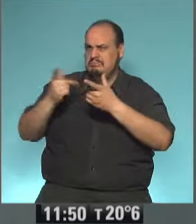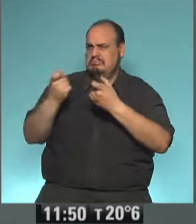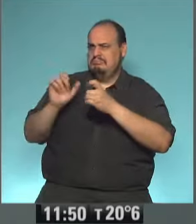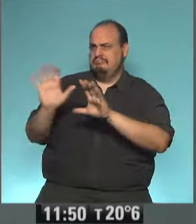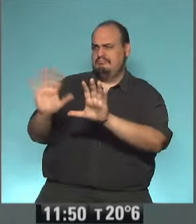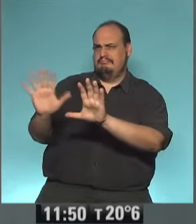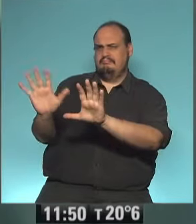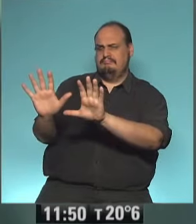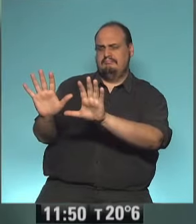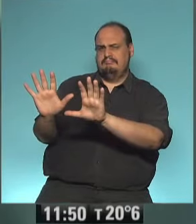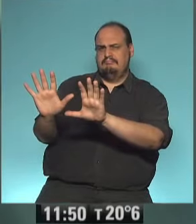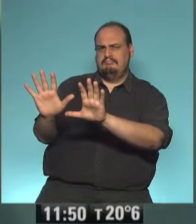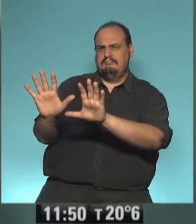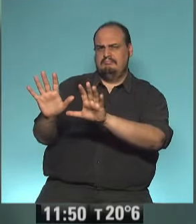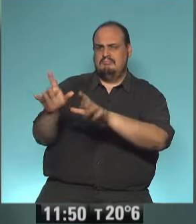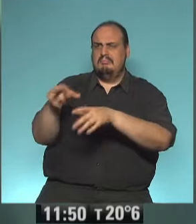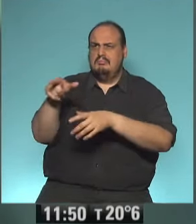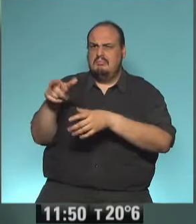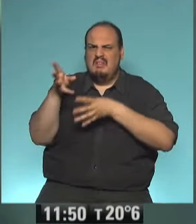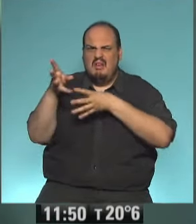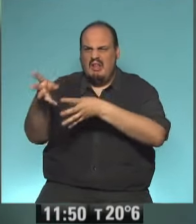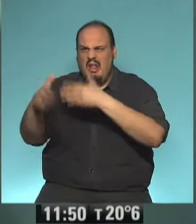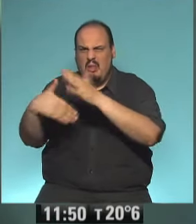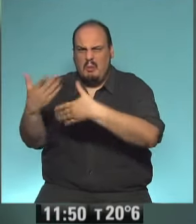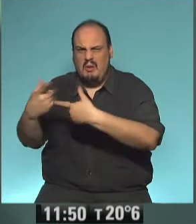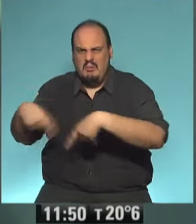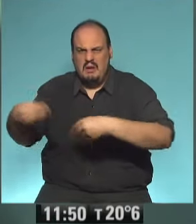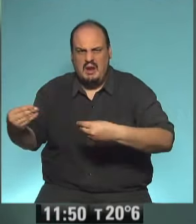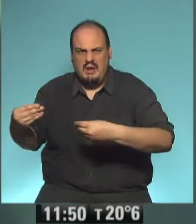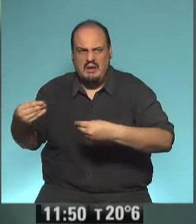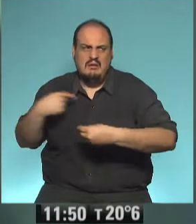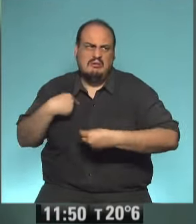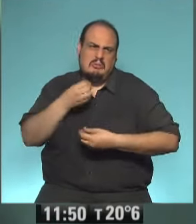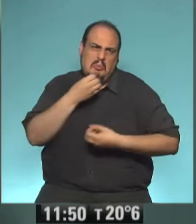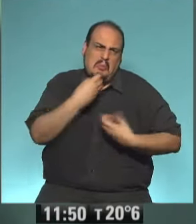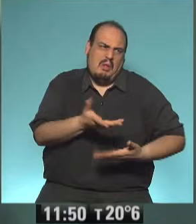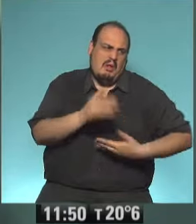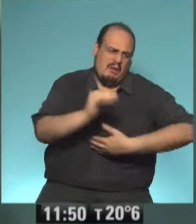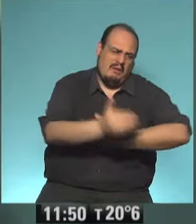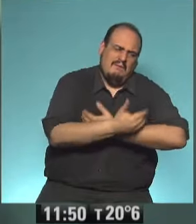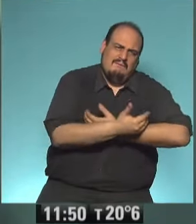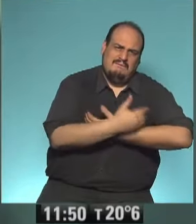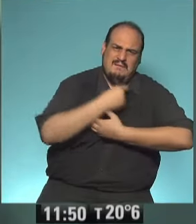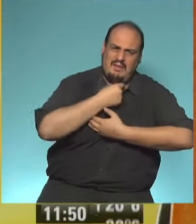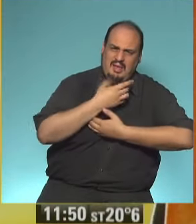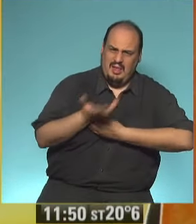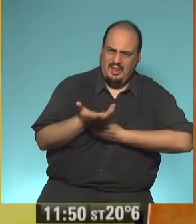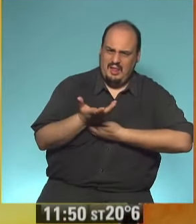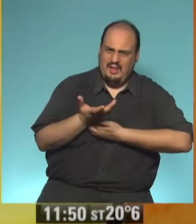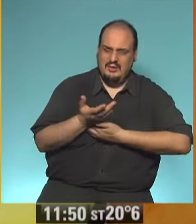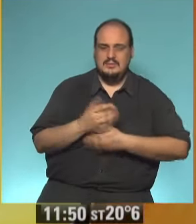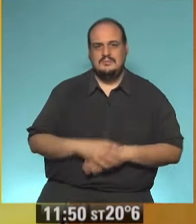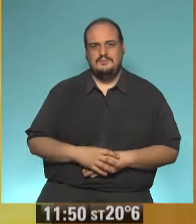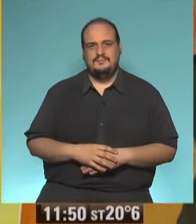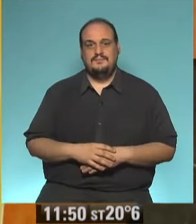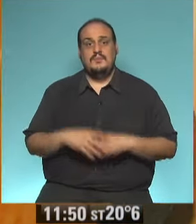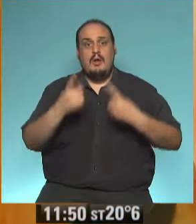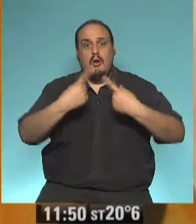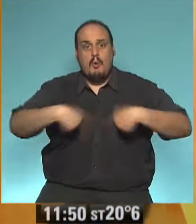militar, porque jugar a la guerra si yo prefiero abrazar. ¿Quién dijo que